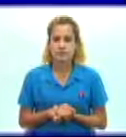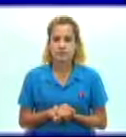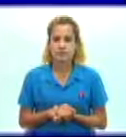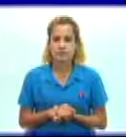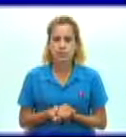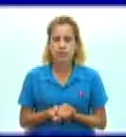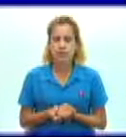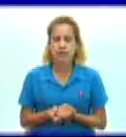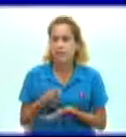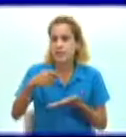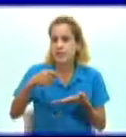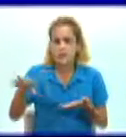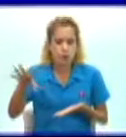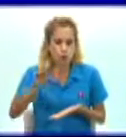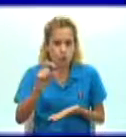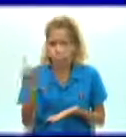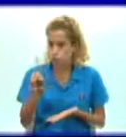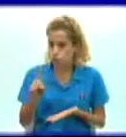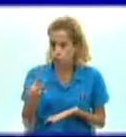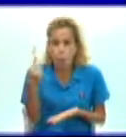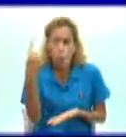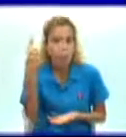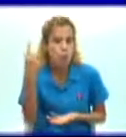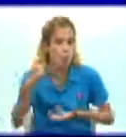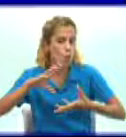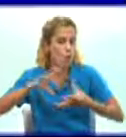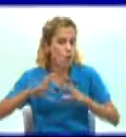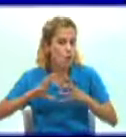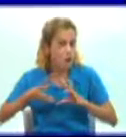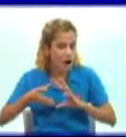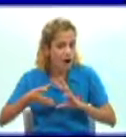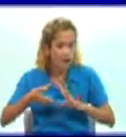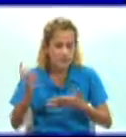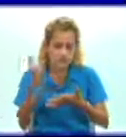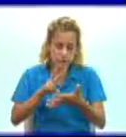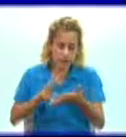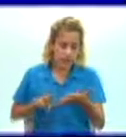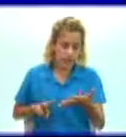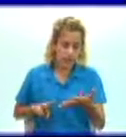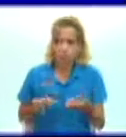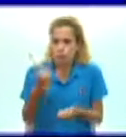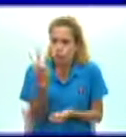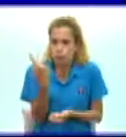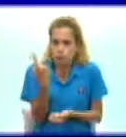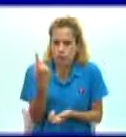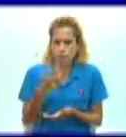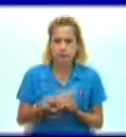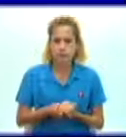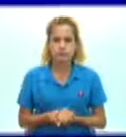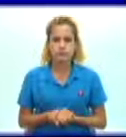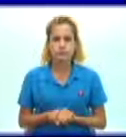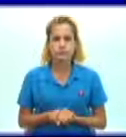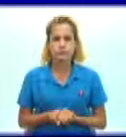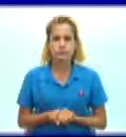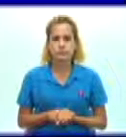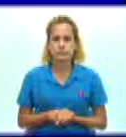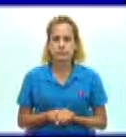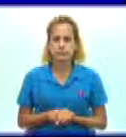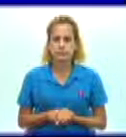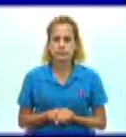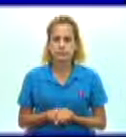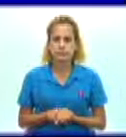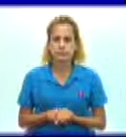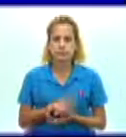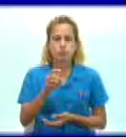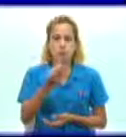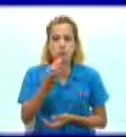escribirlos todos. Con una de las formas que ustedes conocen de darle lectura al número es la que ustedes tienen que escribir, solamente una. Yo siempre les presento varias porque, bueno, ustedes